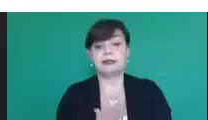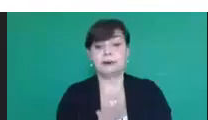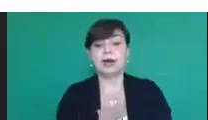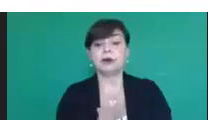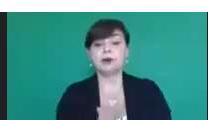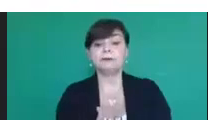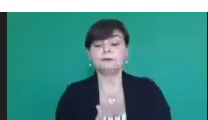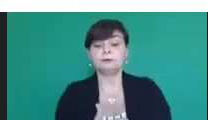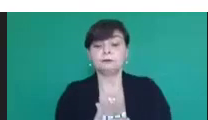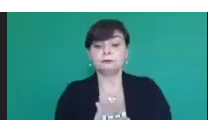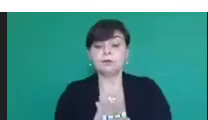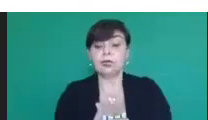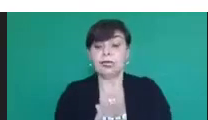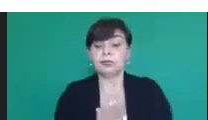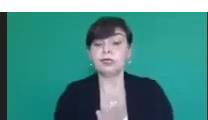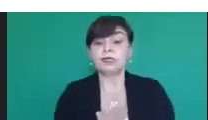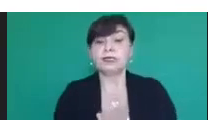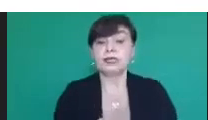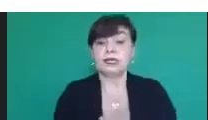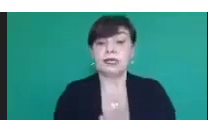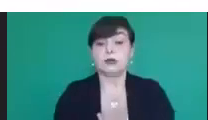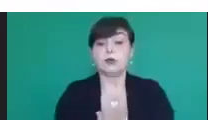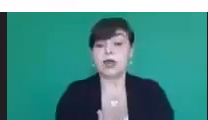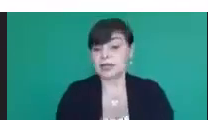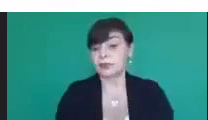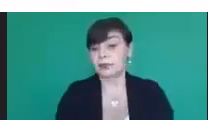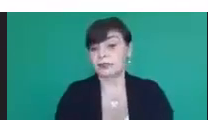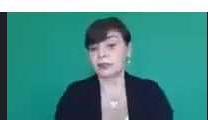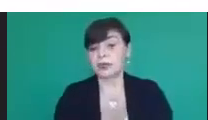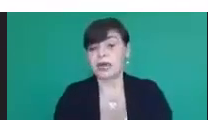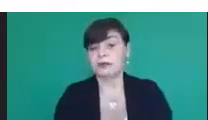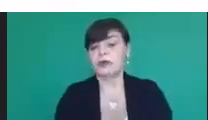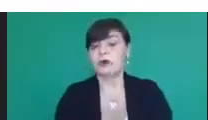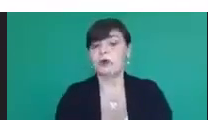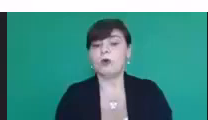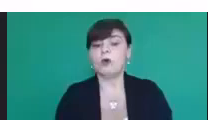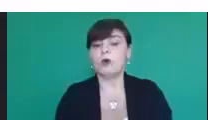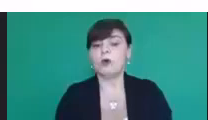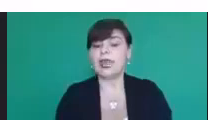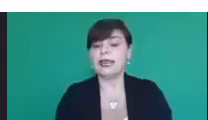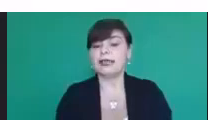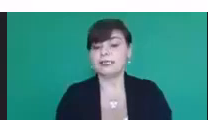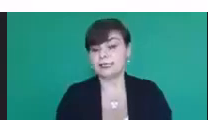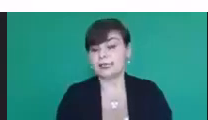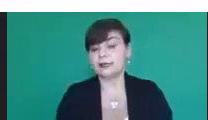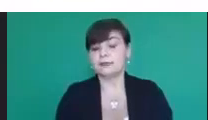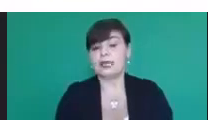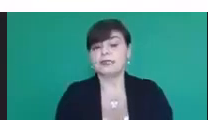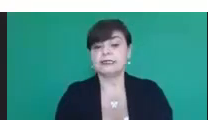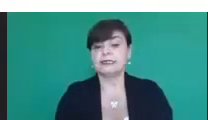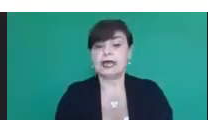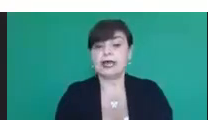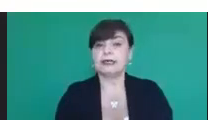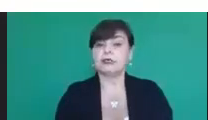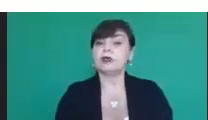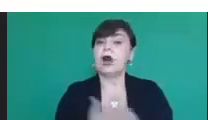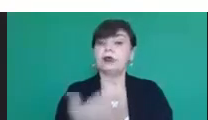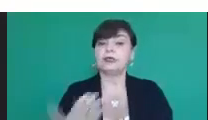trabajo. Entonces, en un caso particular como el de China, se han